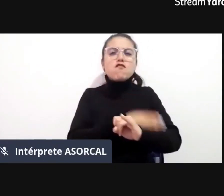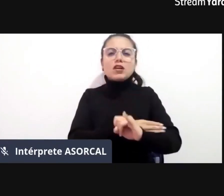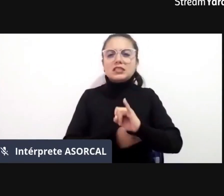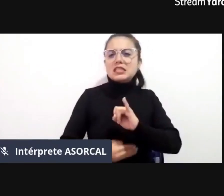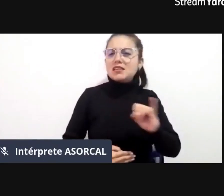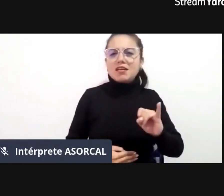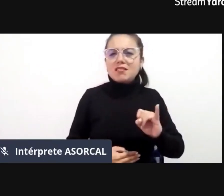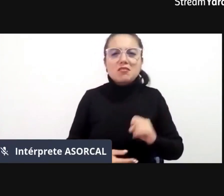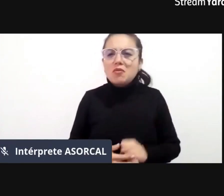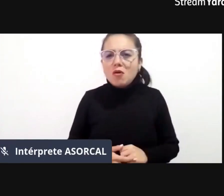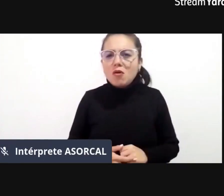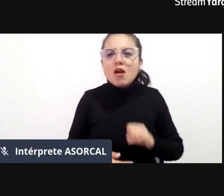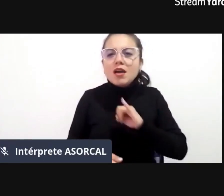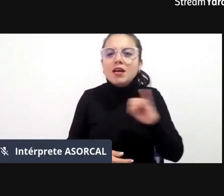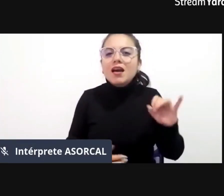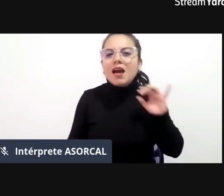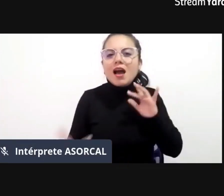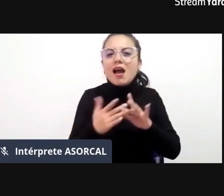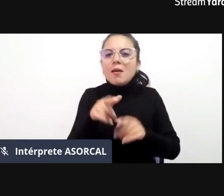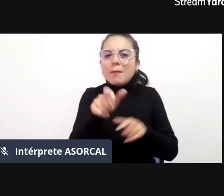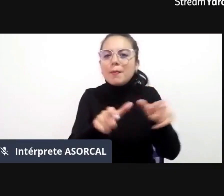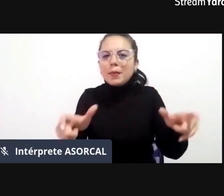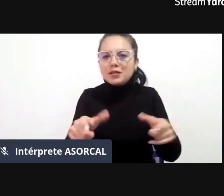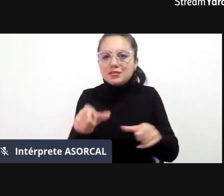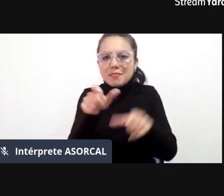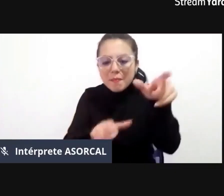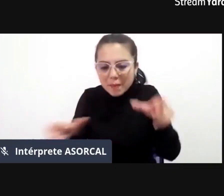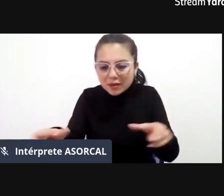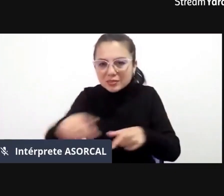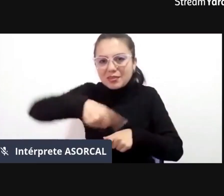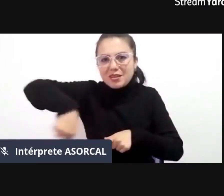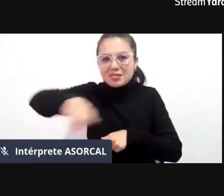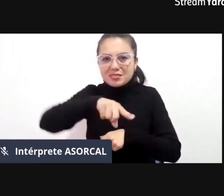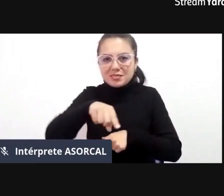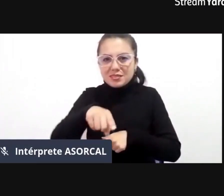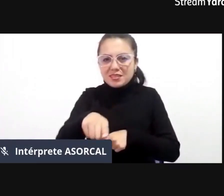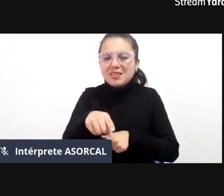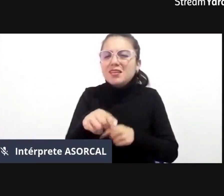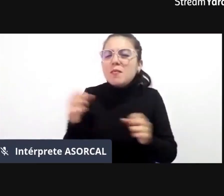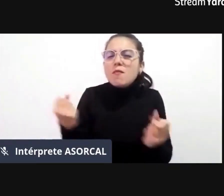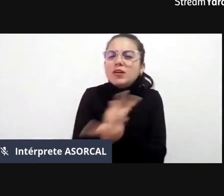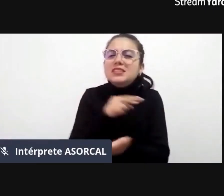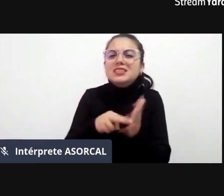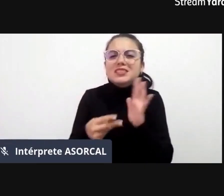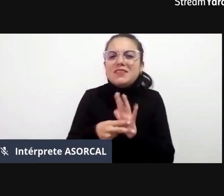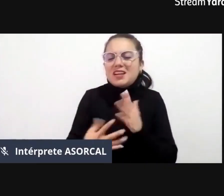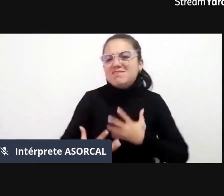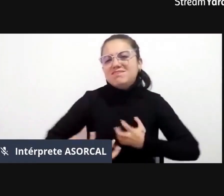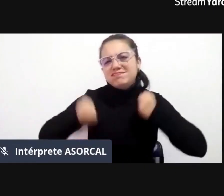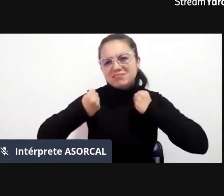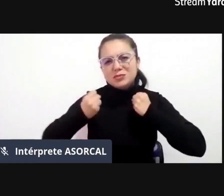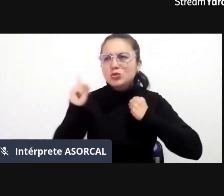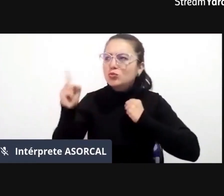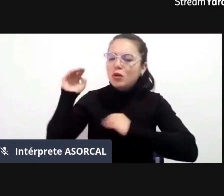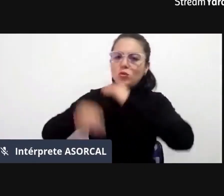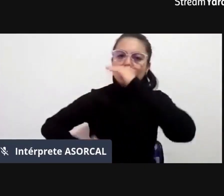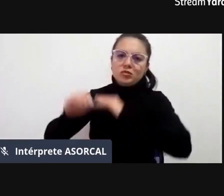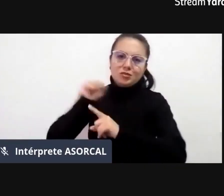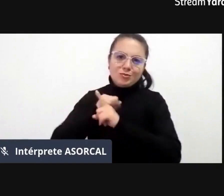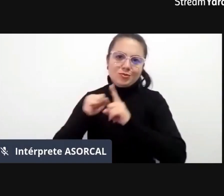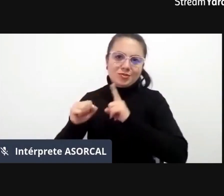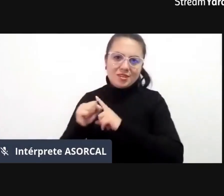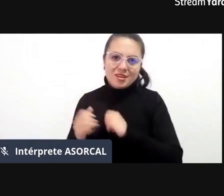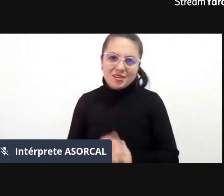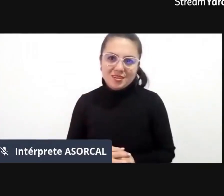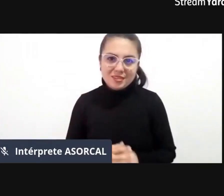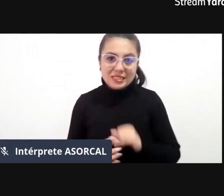violencia puede ser el fruto de la cólera ante esa injusticia social. Lo que llaman la izquierda es el pueblo, es organización del pueblo y son los